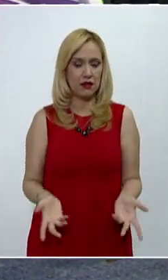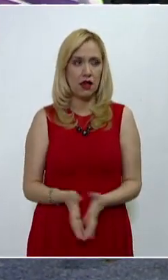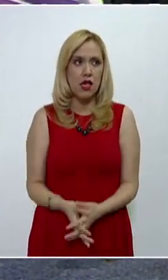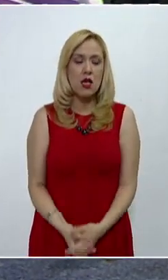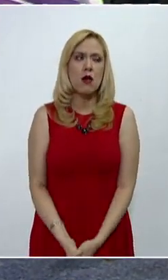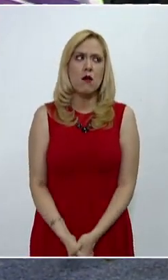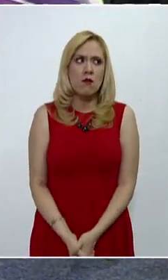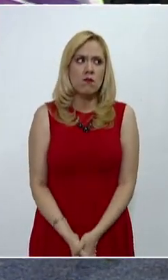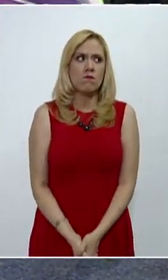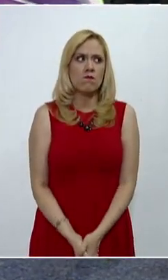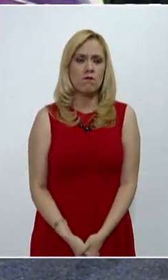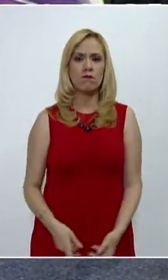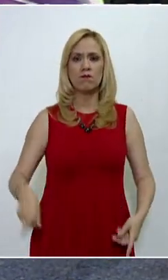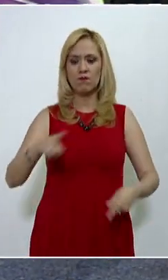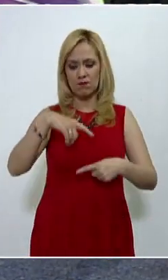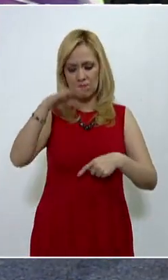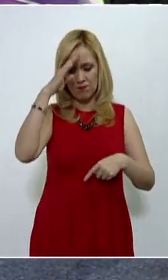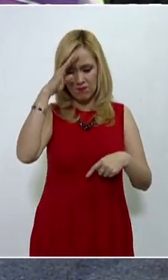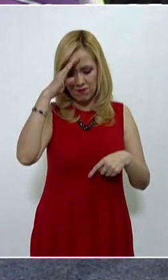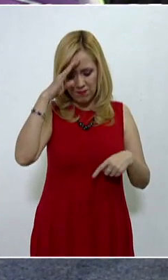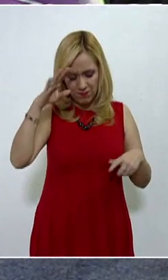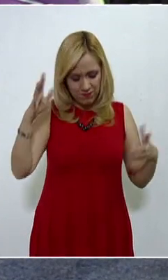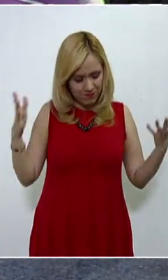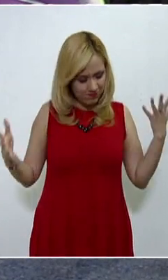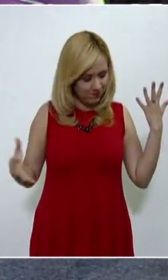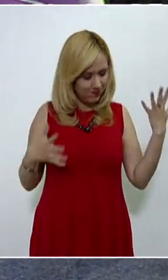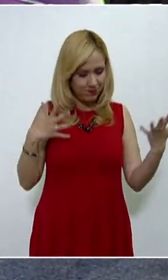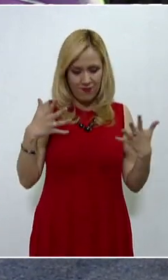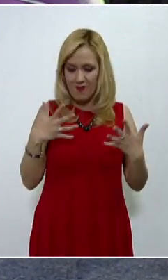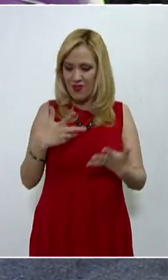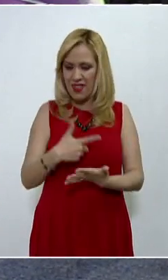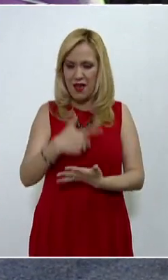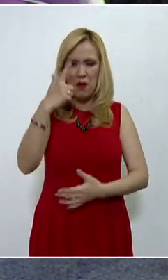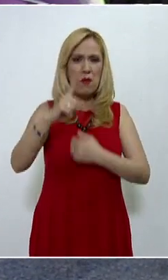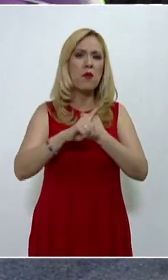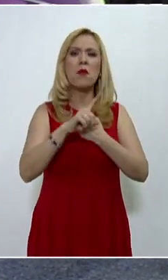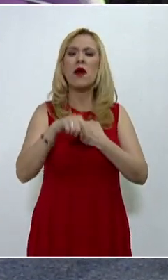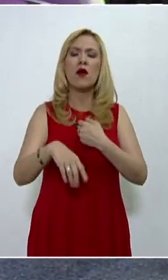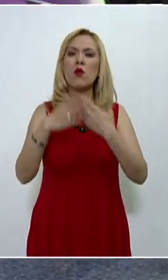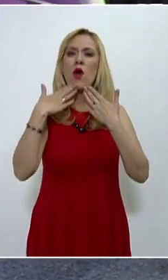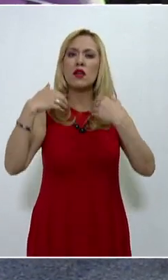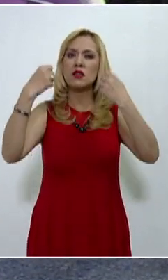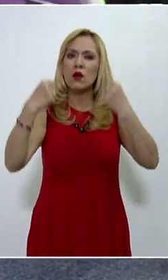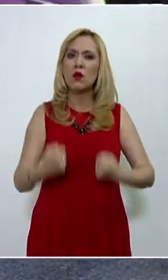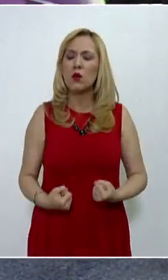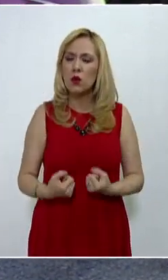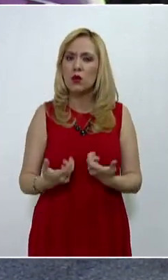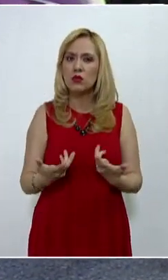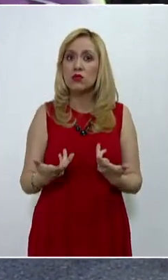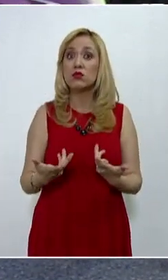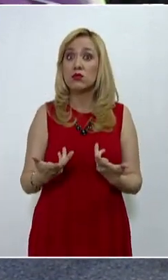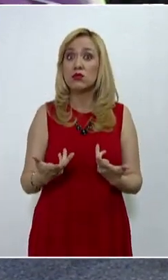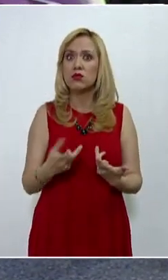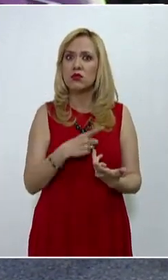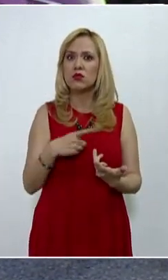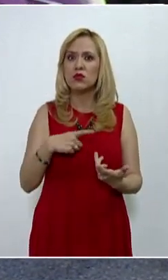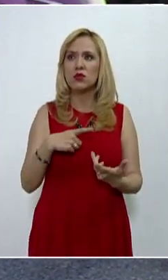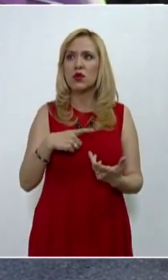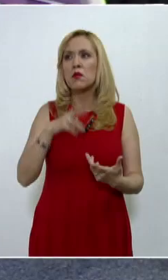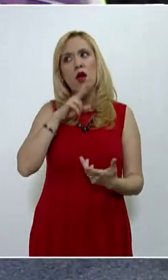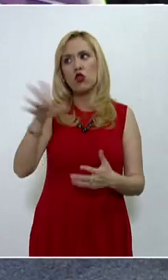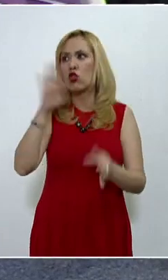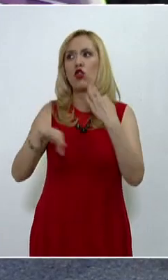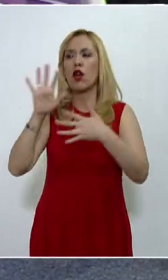de fondo es una concepción que dada la grave crisis de seguridad que enfrenta nuestro país, pues tenemos que meter a todos a la cárcel,